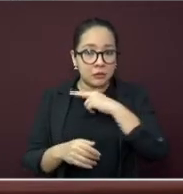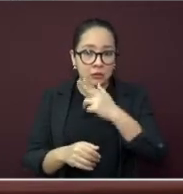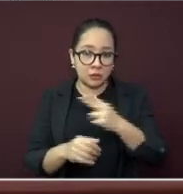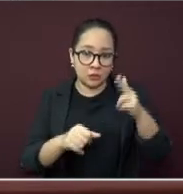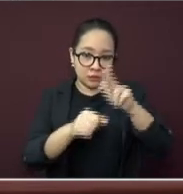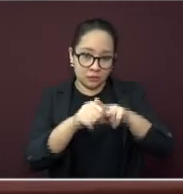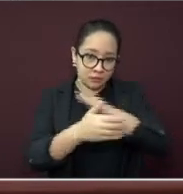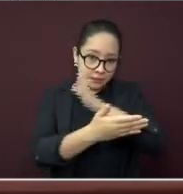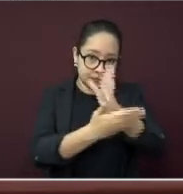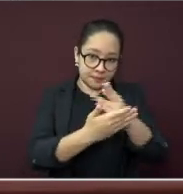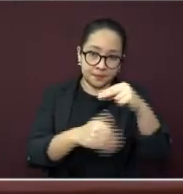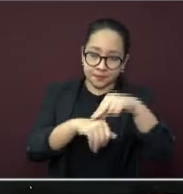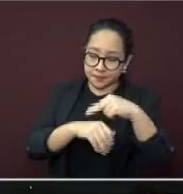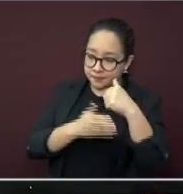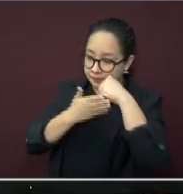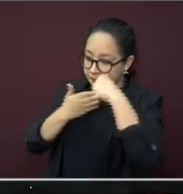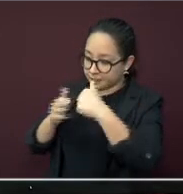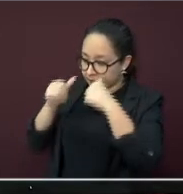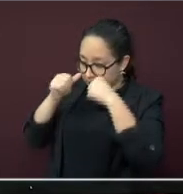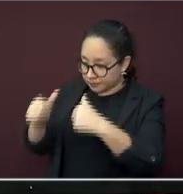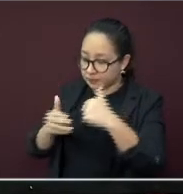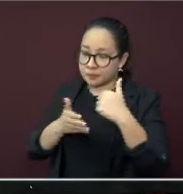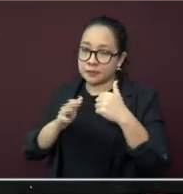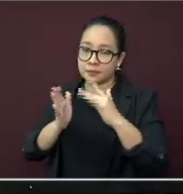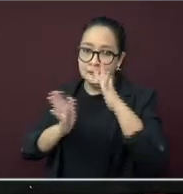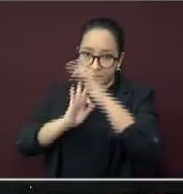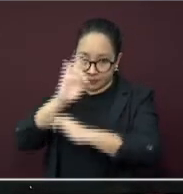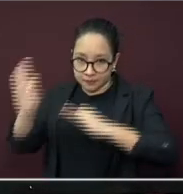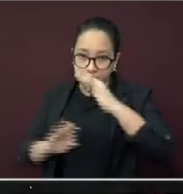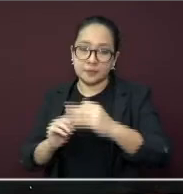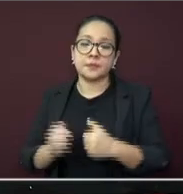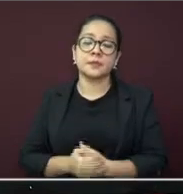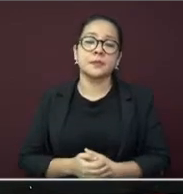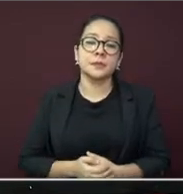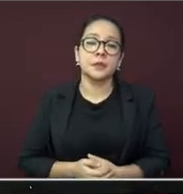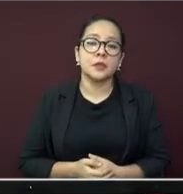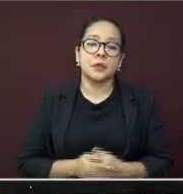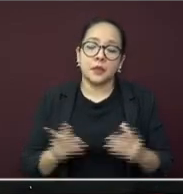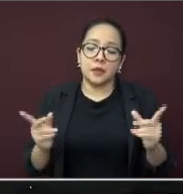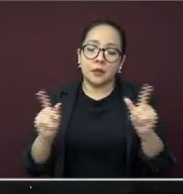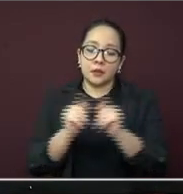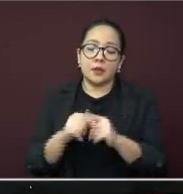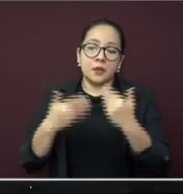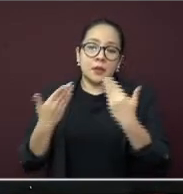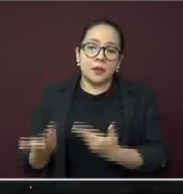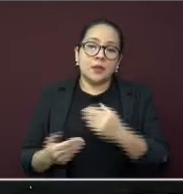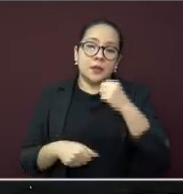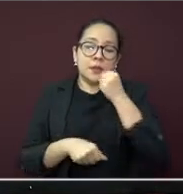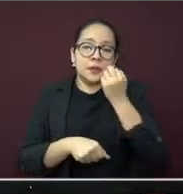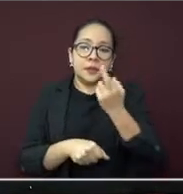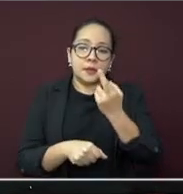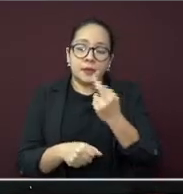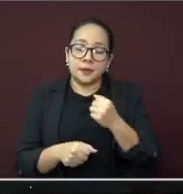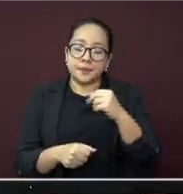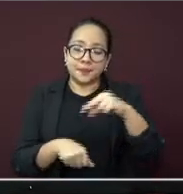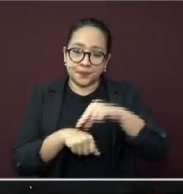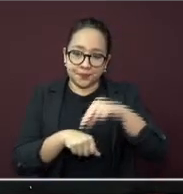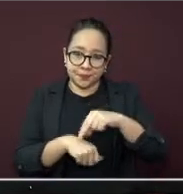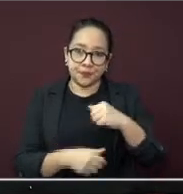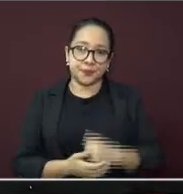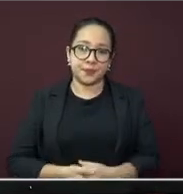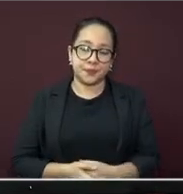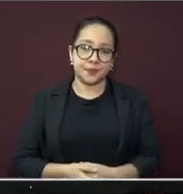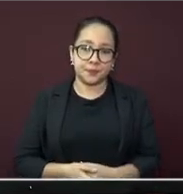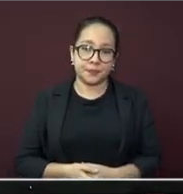voz a la doctora díaz del castillo gracias doctora buenas noches a todas y todos les recuerdo que desde el día de ayer